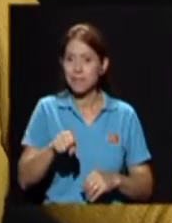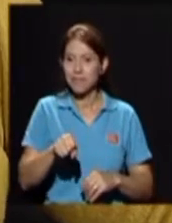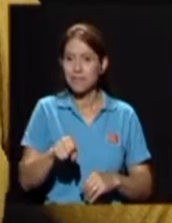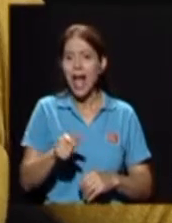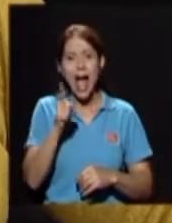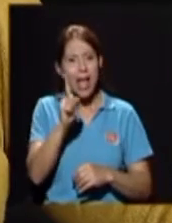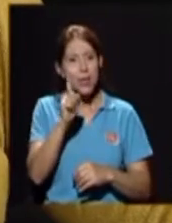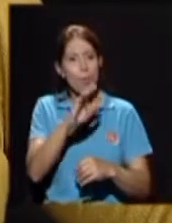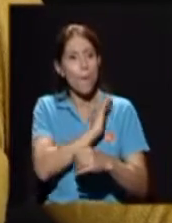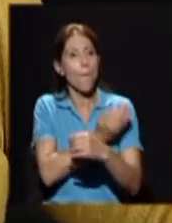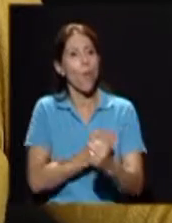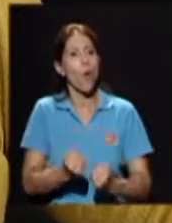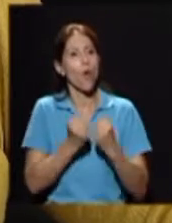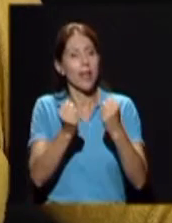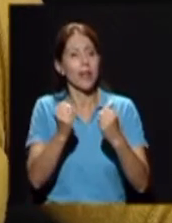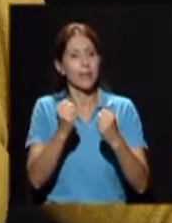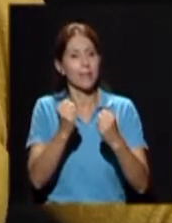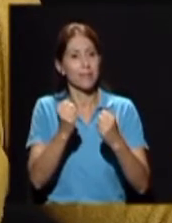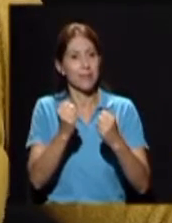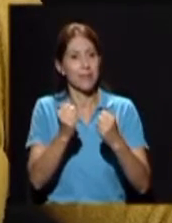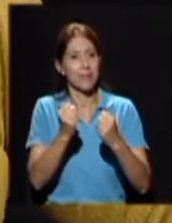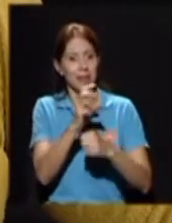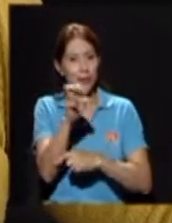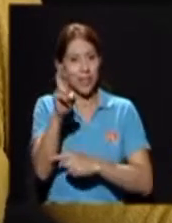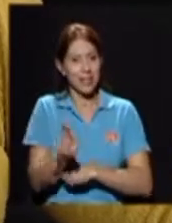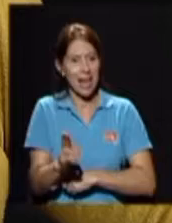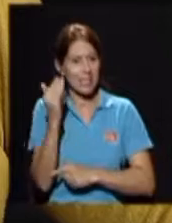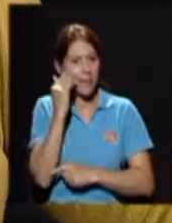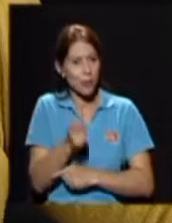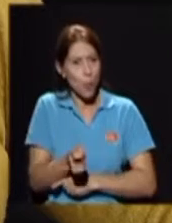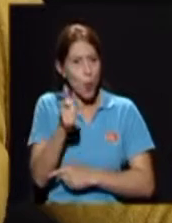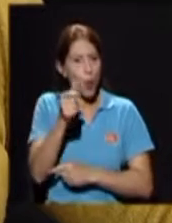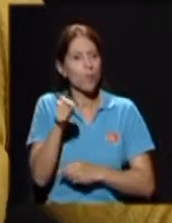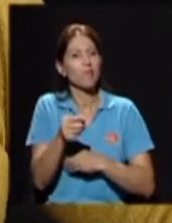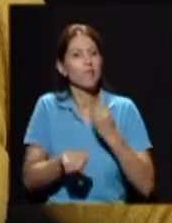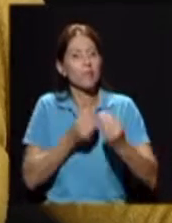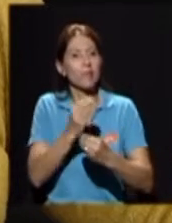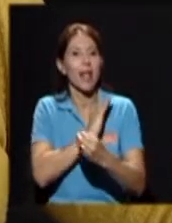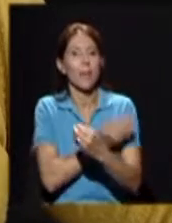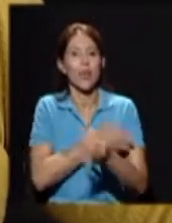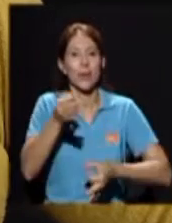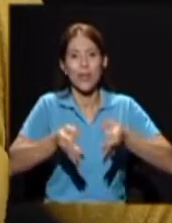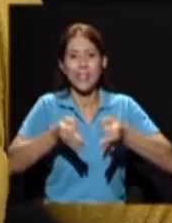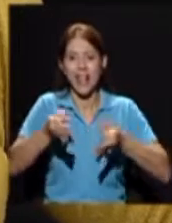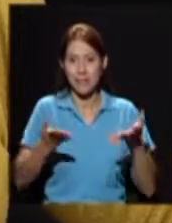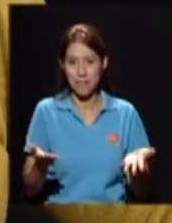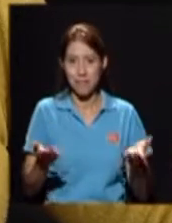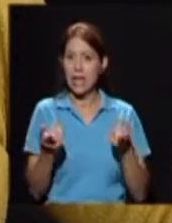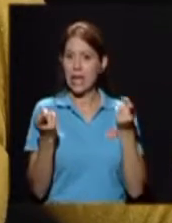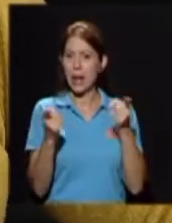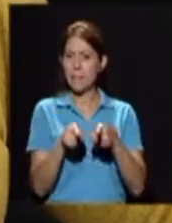muy pocos los ciudadanos en general, es del Poder Judicial, de qué pasa en este pilar de